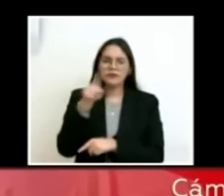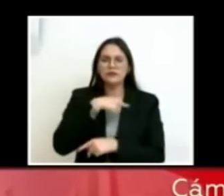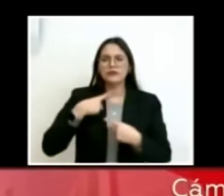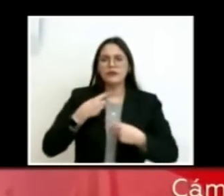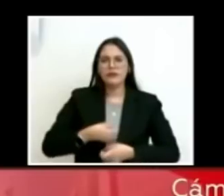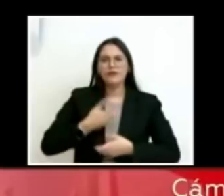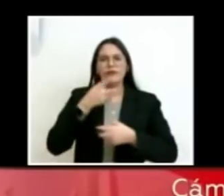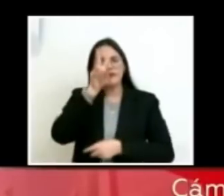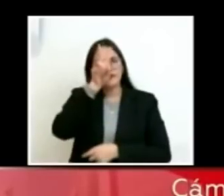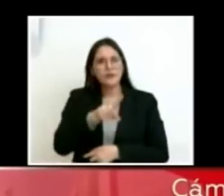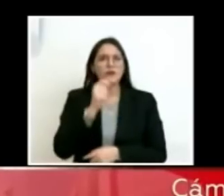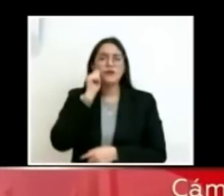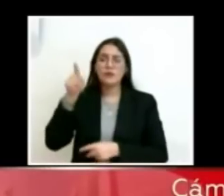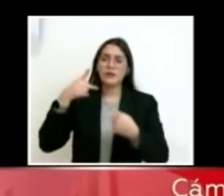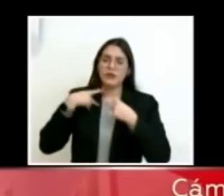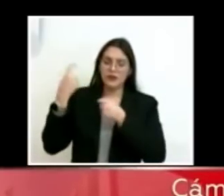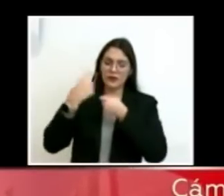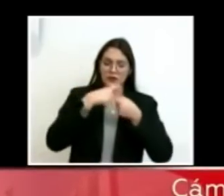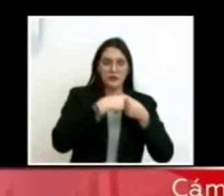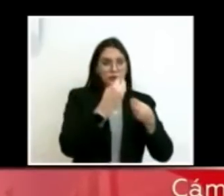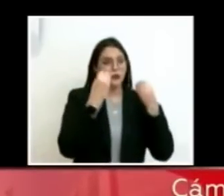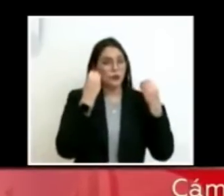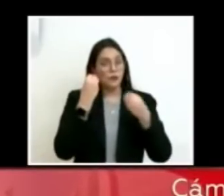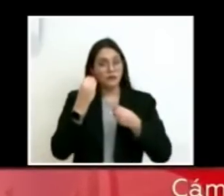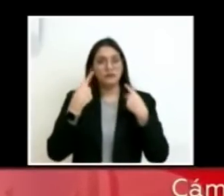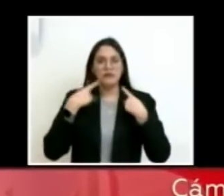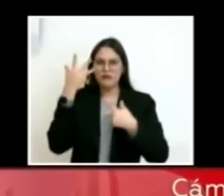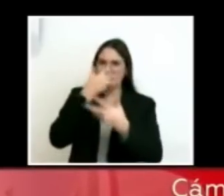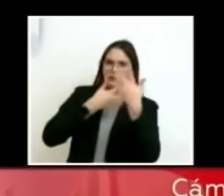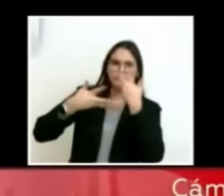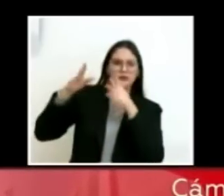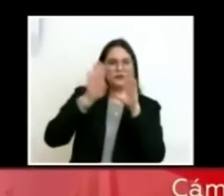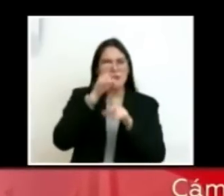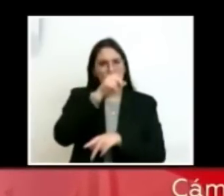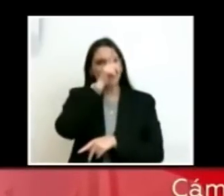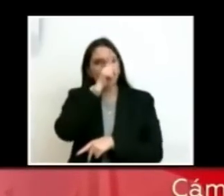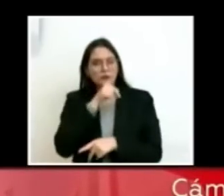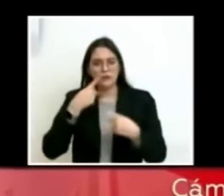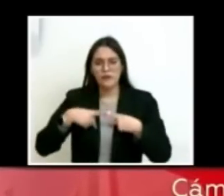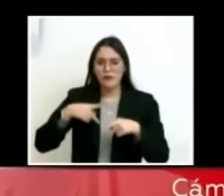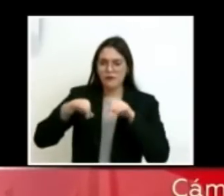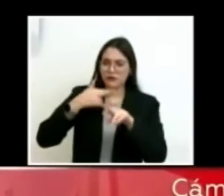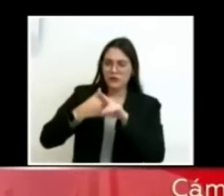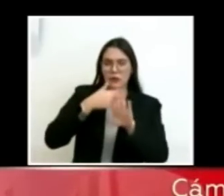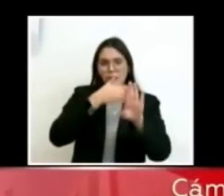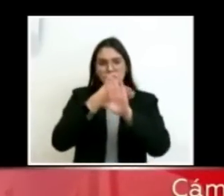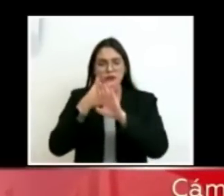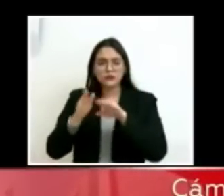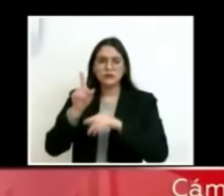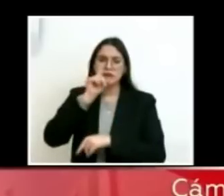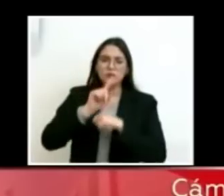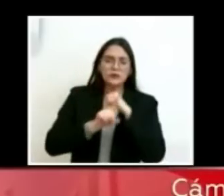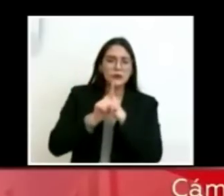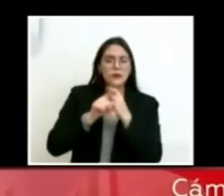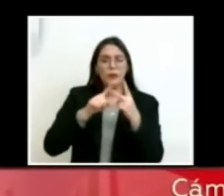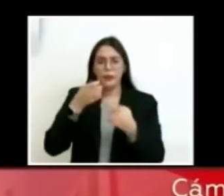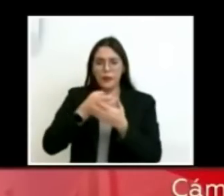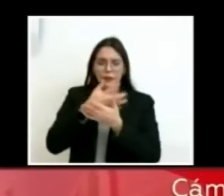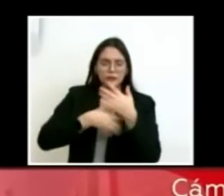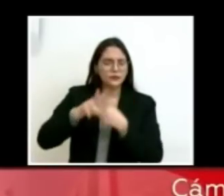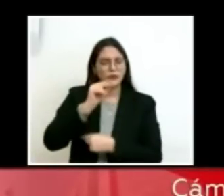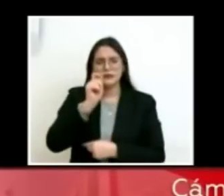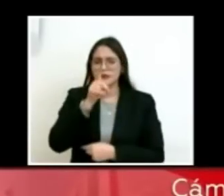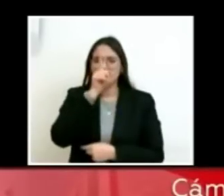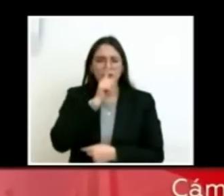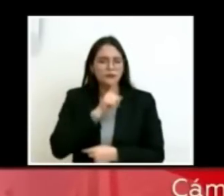que no porque tengan miles de seguidores les da derecho a confundir a la gente. Mentira que afectará a los trabajadores, mentira que afectará a la economía, mentira que cualquiera